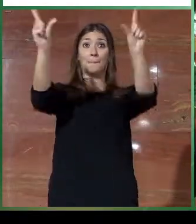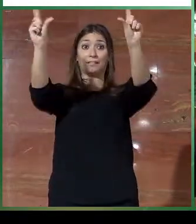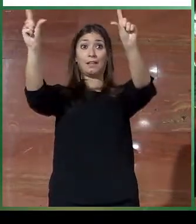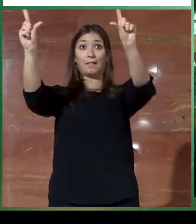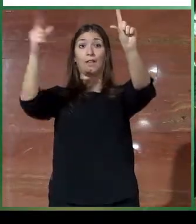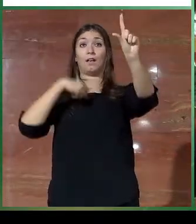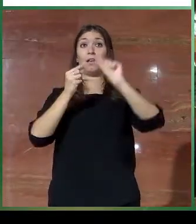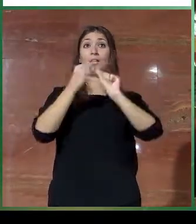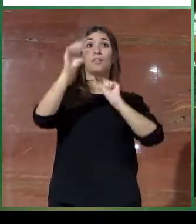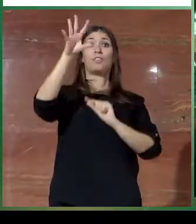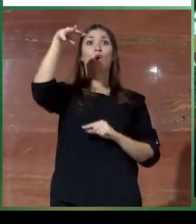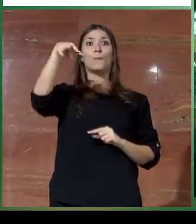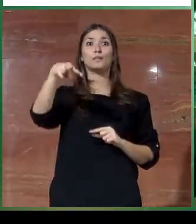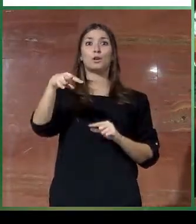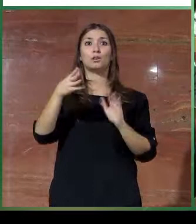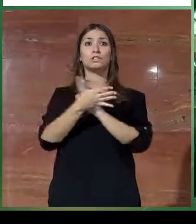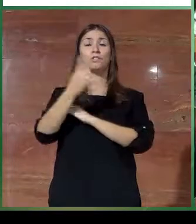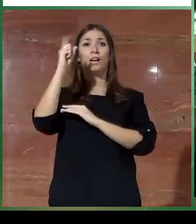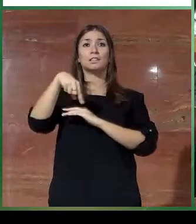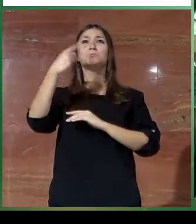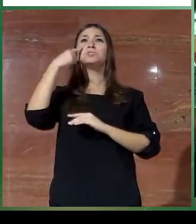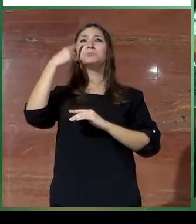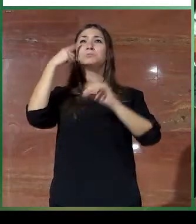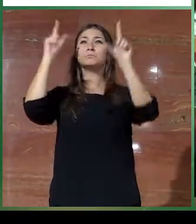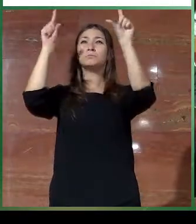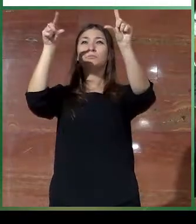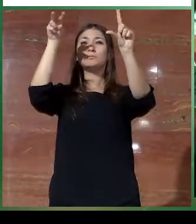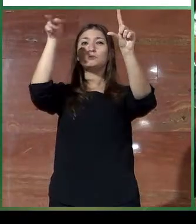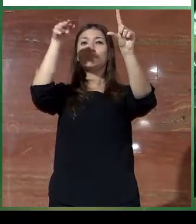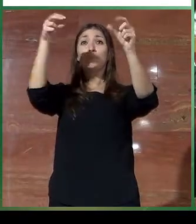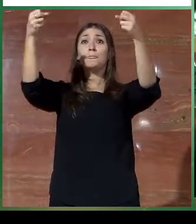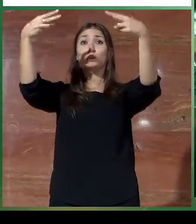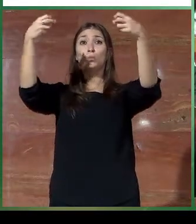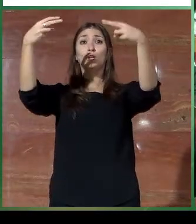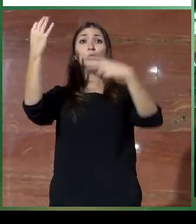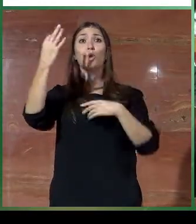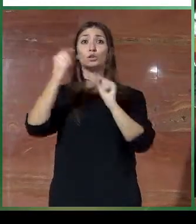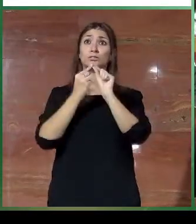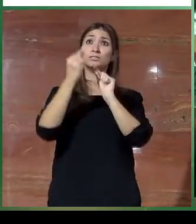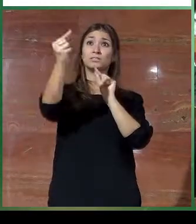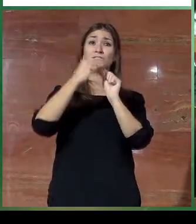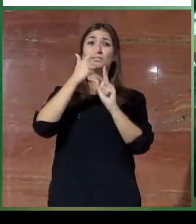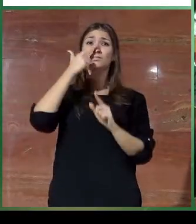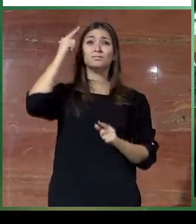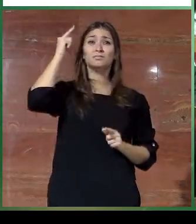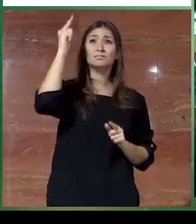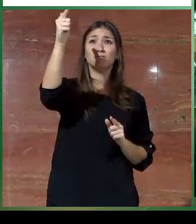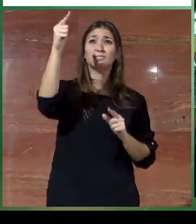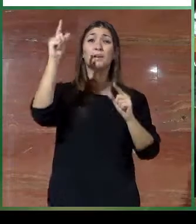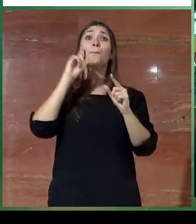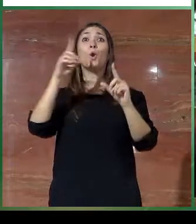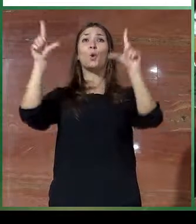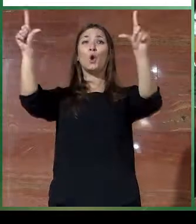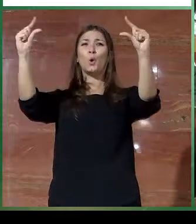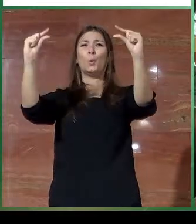pantalla, cuyas letras para observarlas de los subtítulos son a una escala muy reducida,